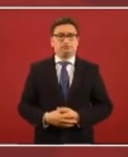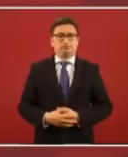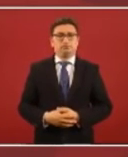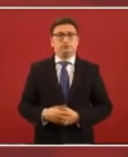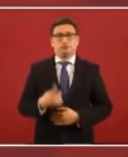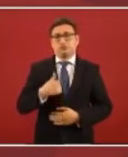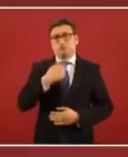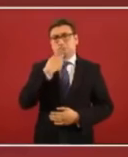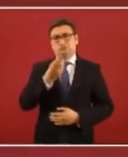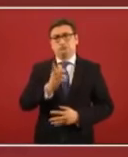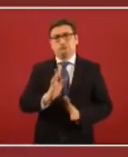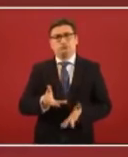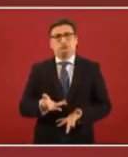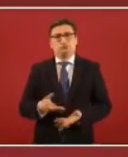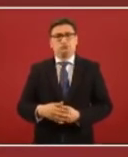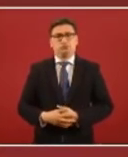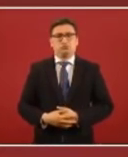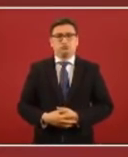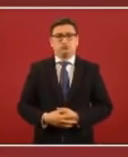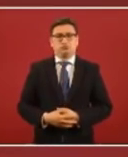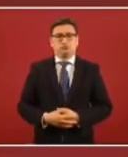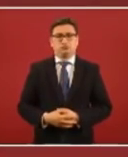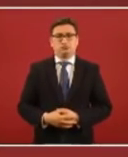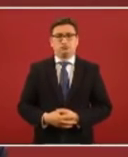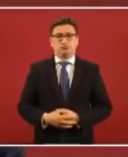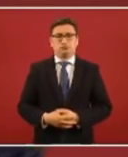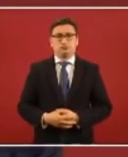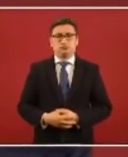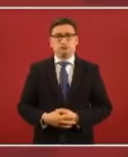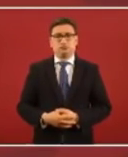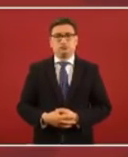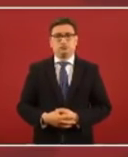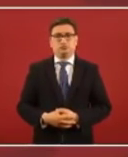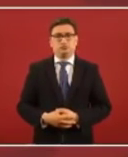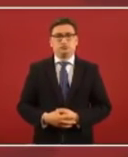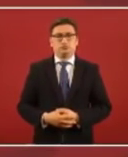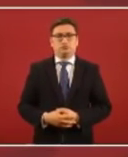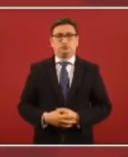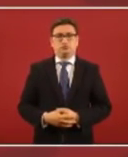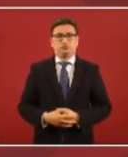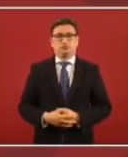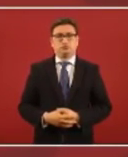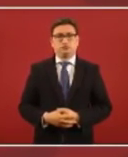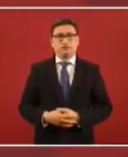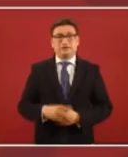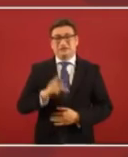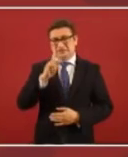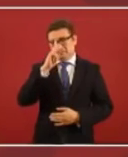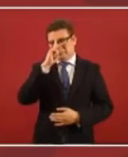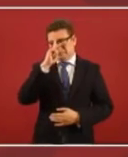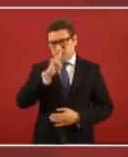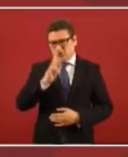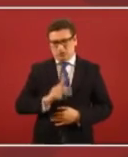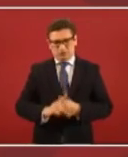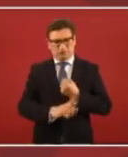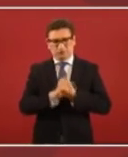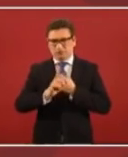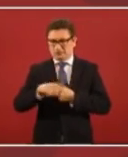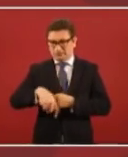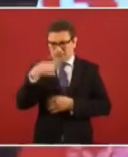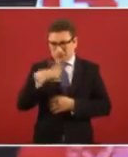ya dije, la peste funesta es la corrupción,